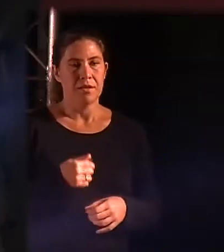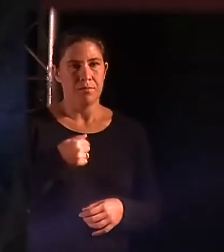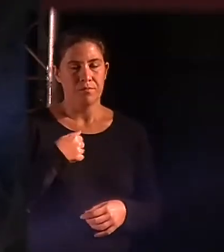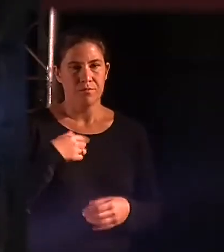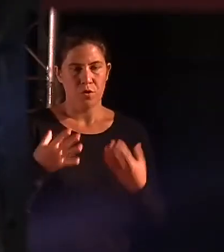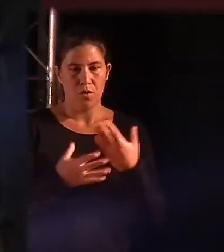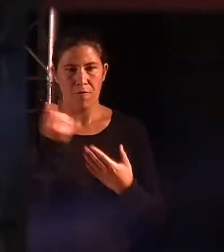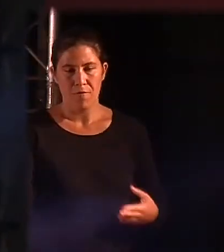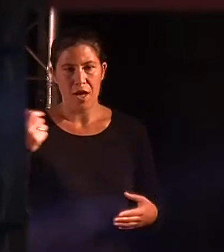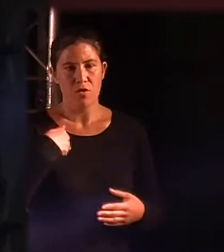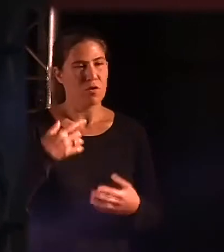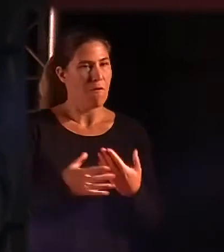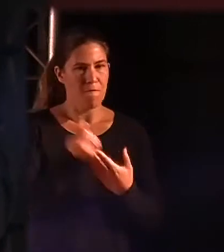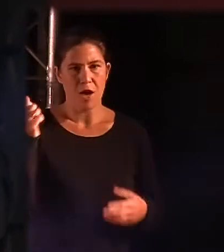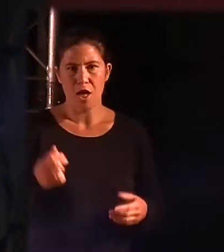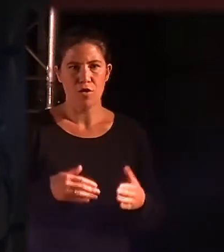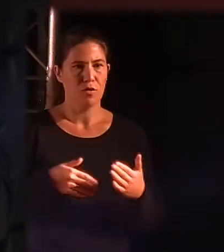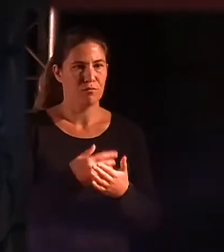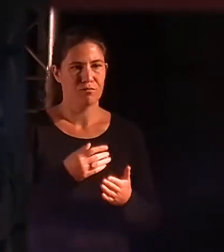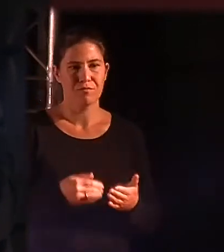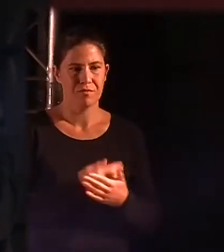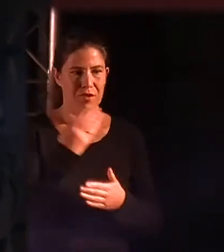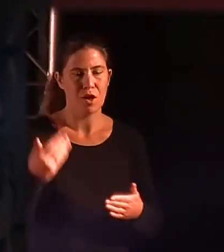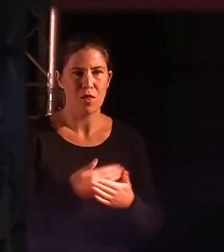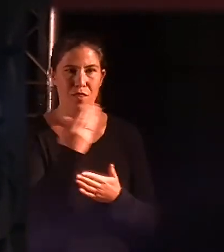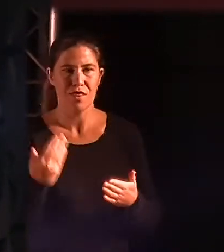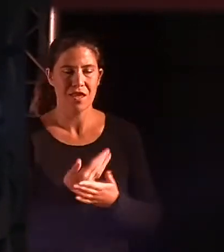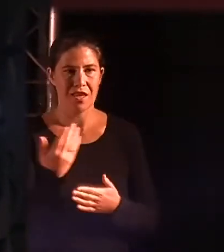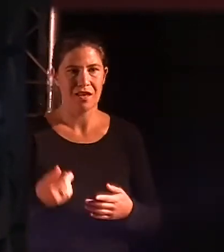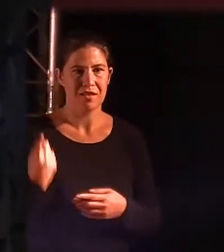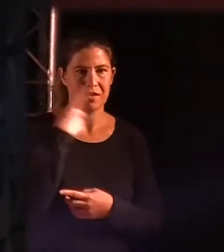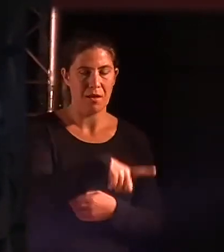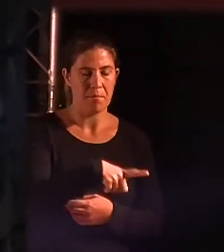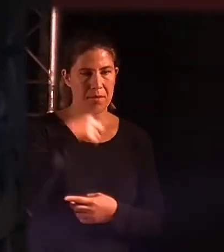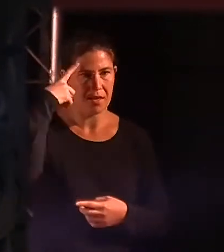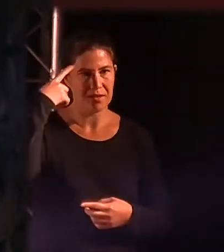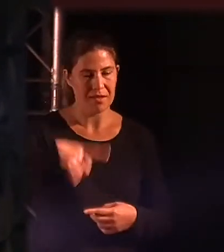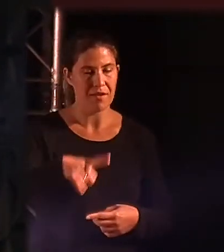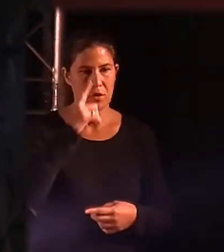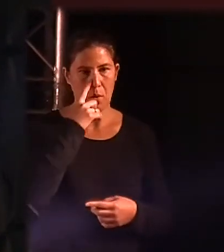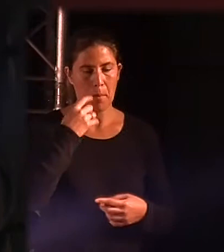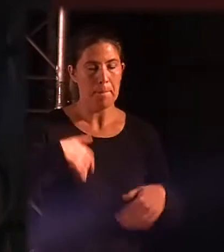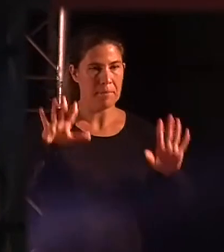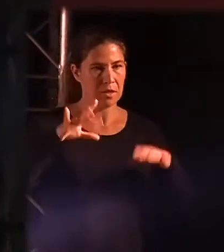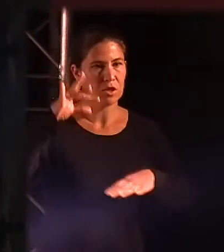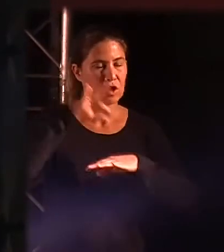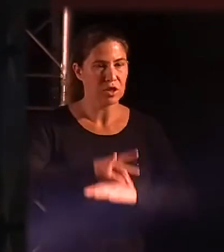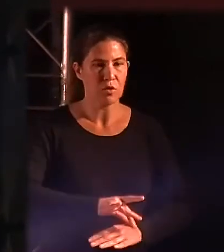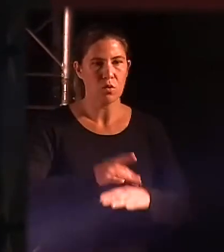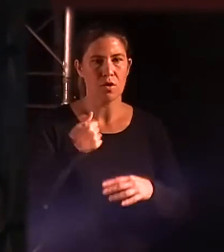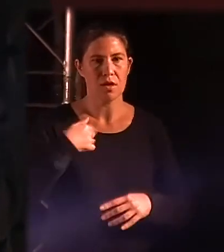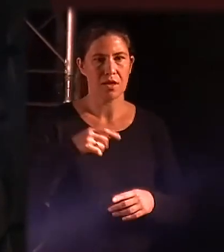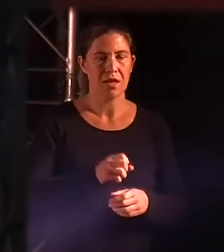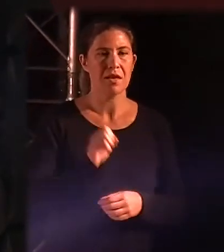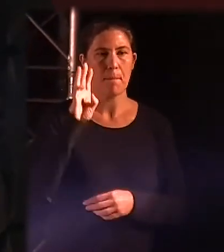Yo me equivoco cada día, una y otra vez, y meto la pata, y os reconozco que a veces lo hago incluso conscientemente. Pero estoy seguro de que Pablo tiene una explicación